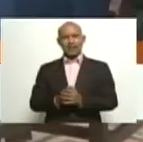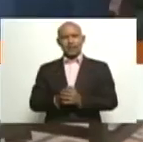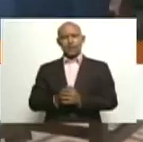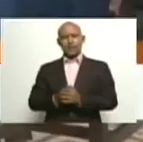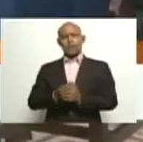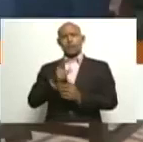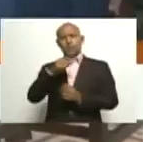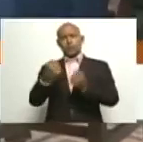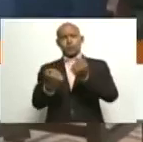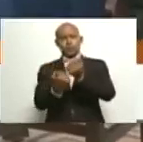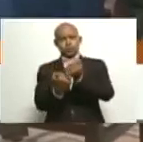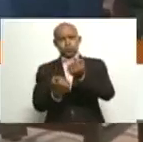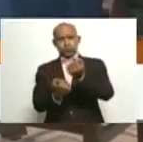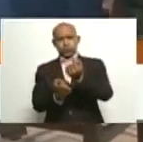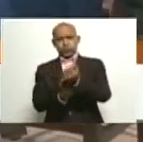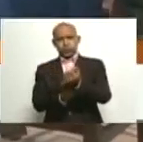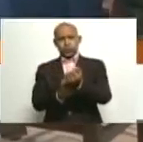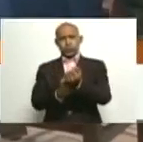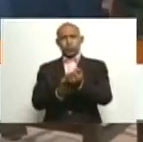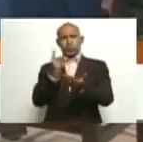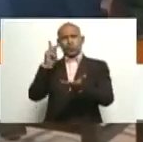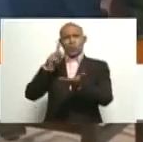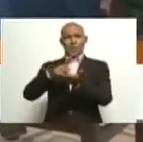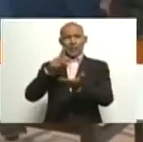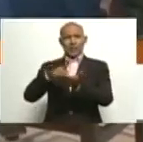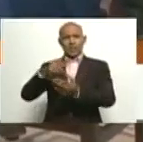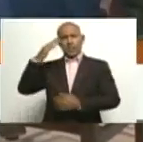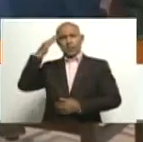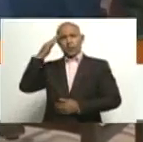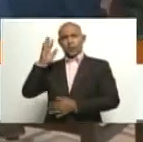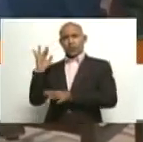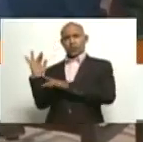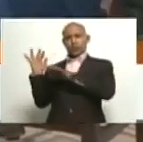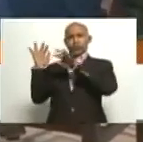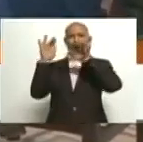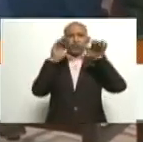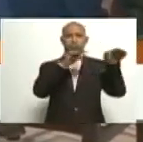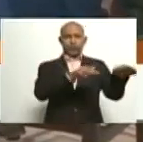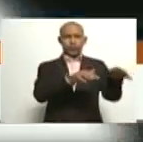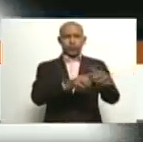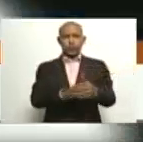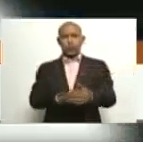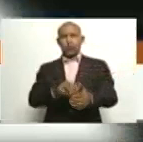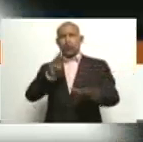el Pentágono confirmó una asistencia militar a la ciudad de Tel Aviv de